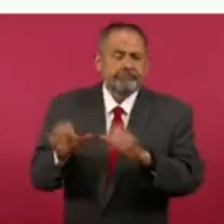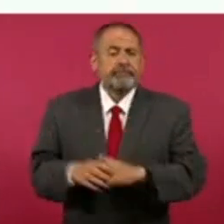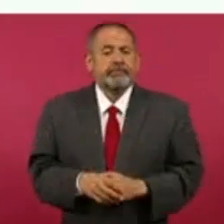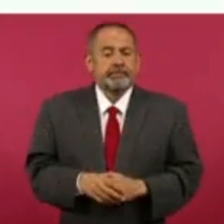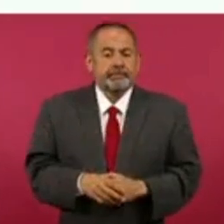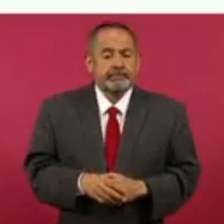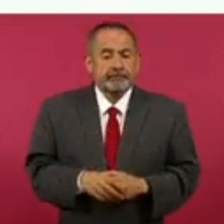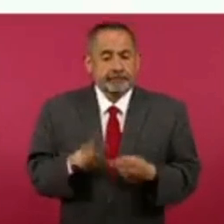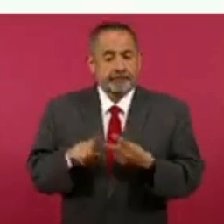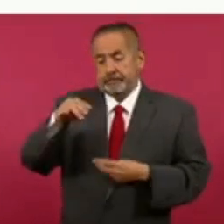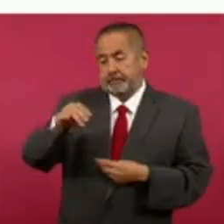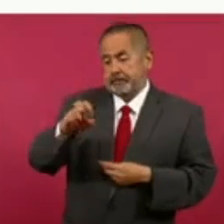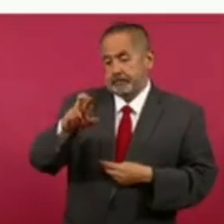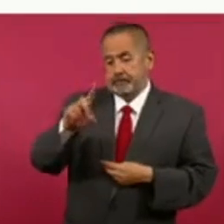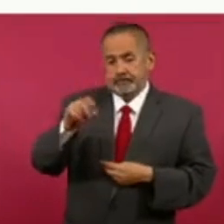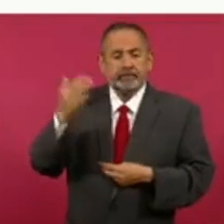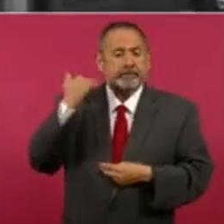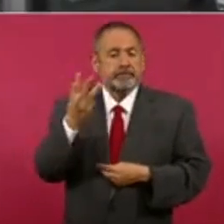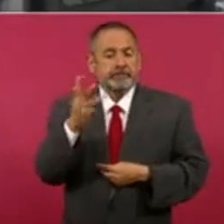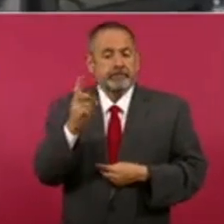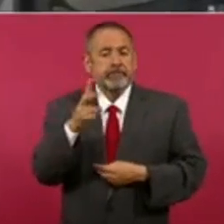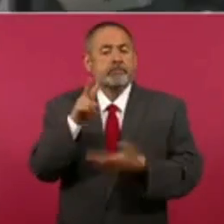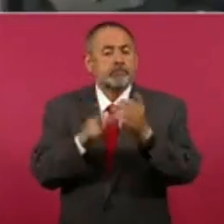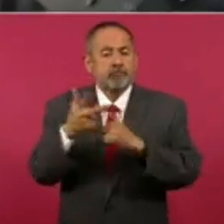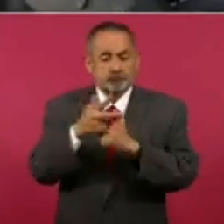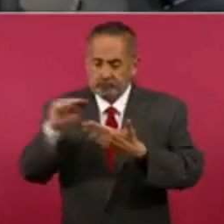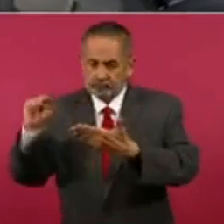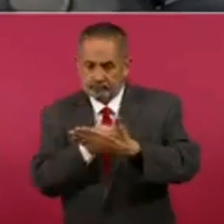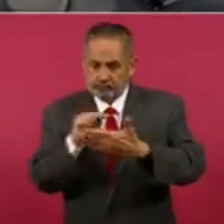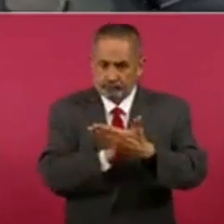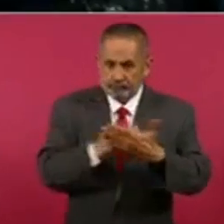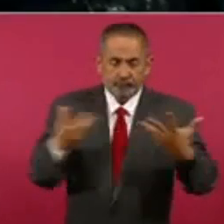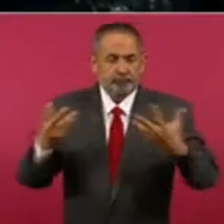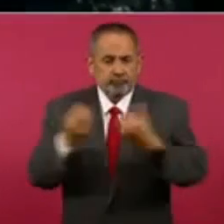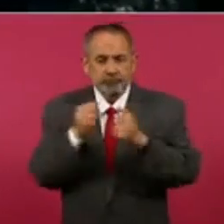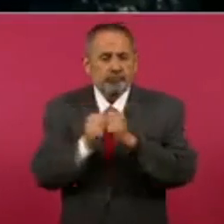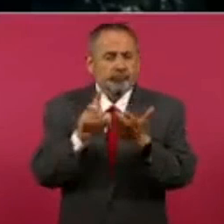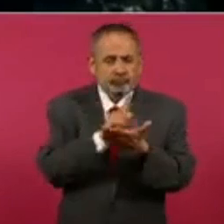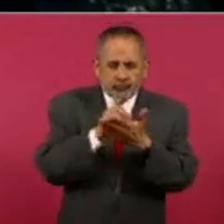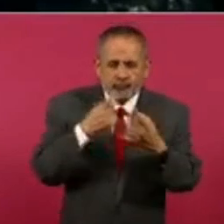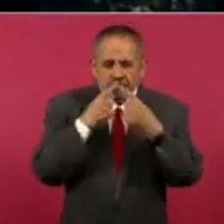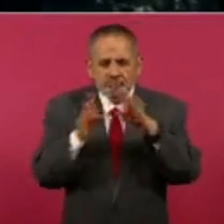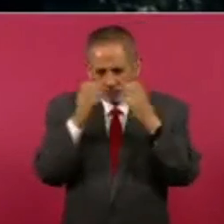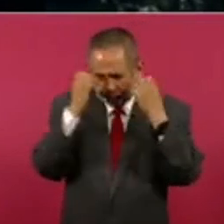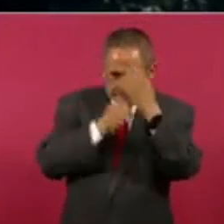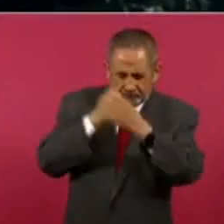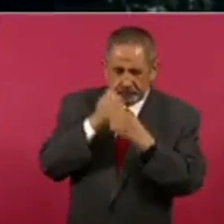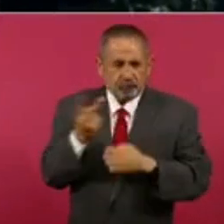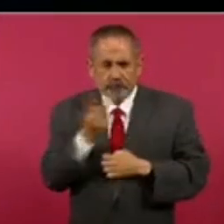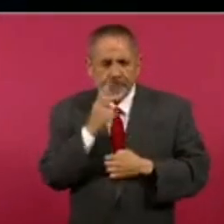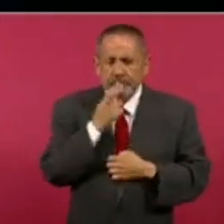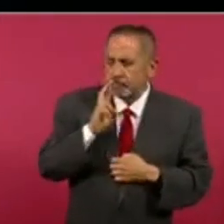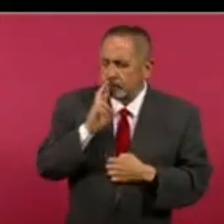Iniciativa Mérida, firmada el 3 de diciembre de 2008, fue un esquema de asistencia en materia antidrogas que incluía evaluación unilateral de